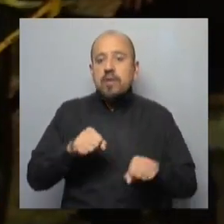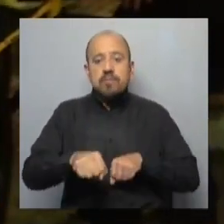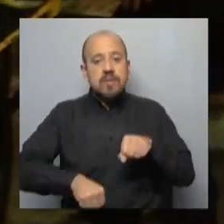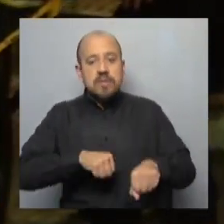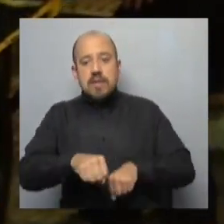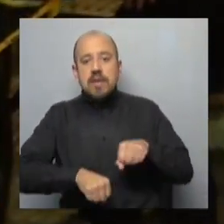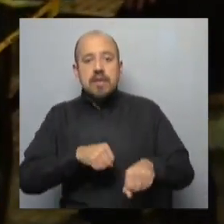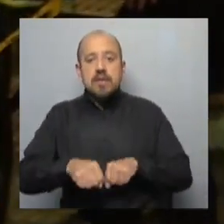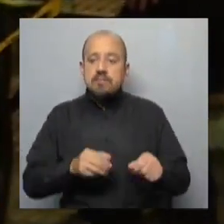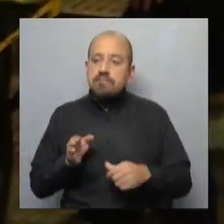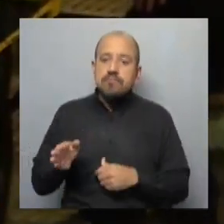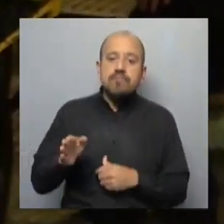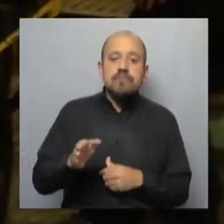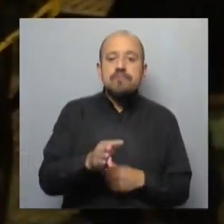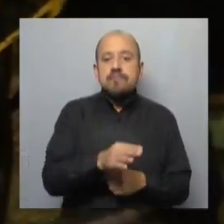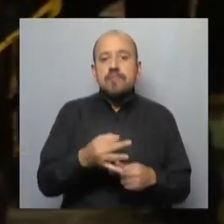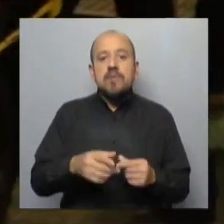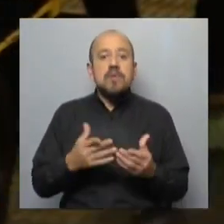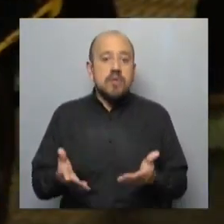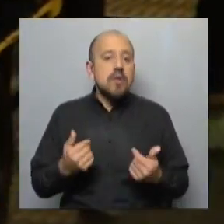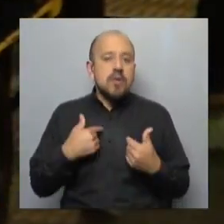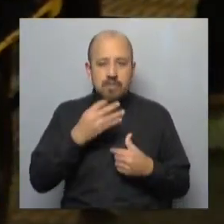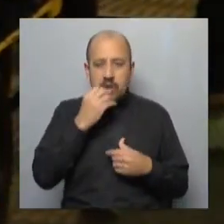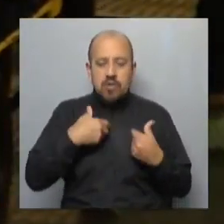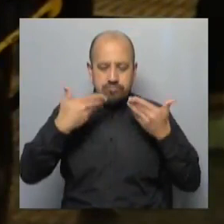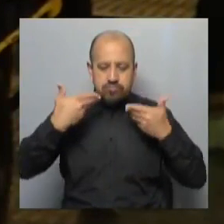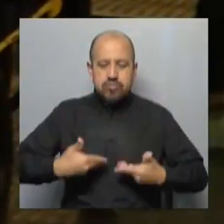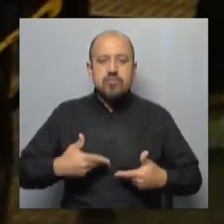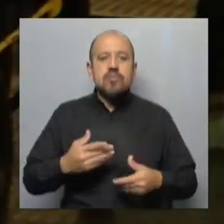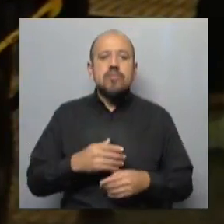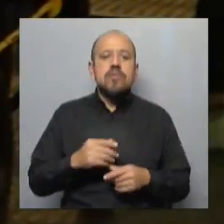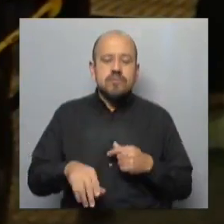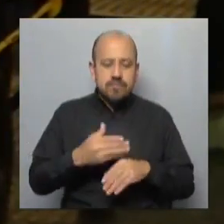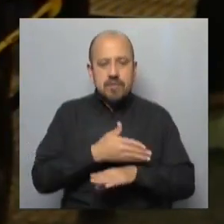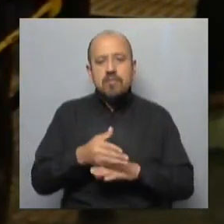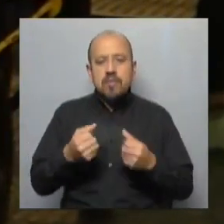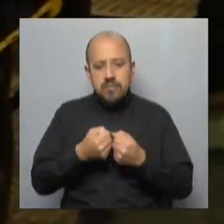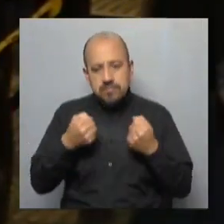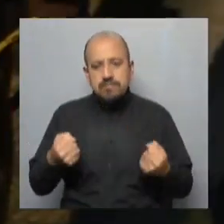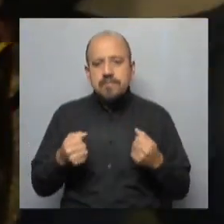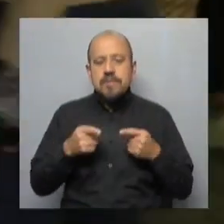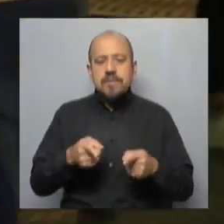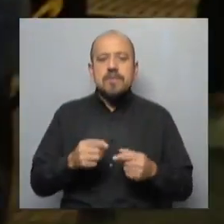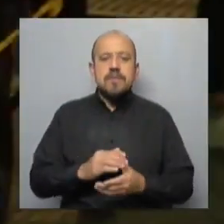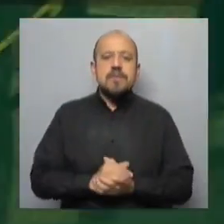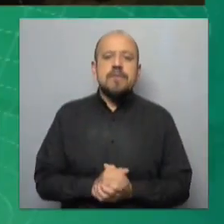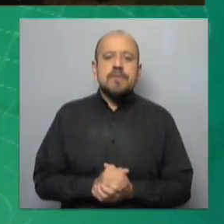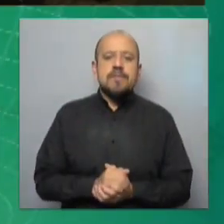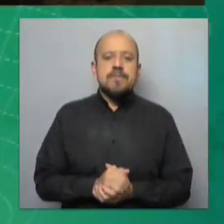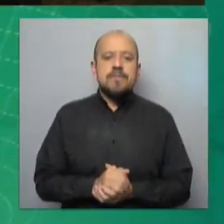los beneficios que tiene el trasladarse en bicicleta dentro de una ciudad que vamos a ampliar más detalles sobre